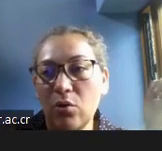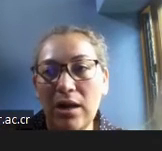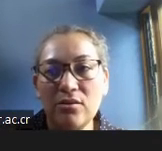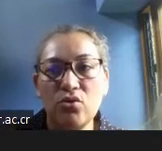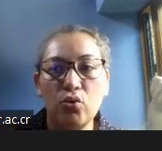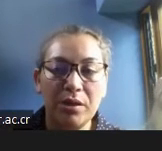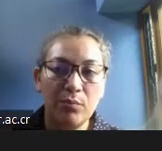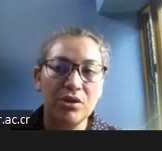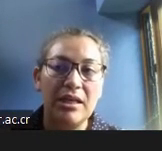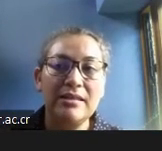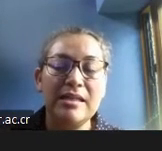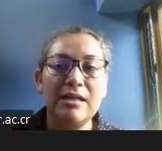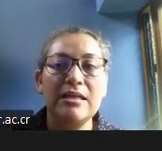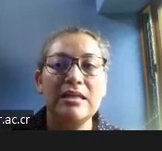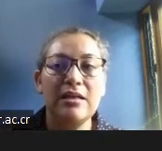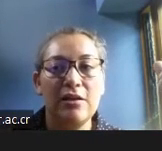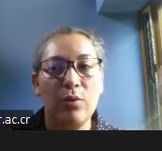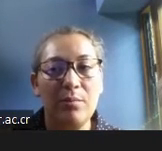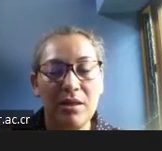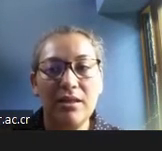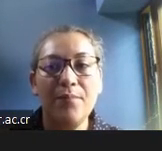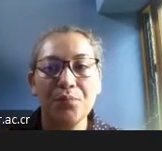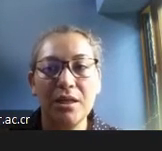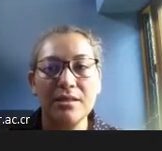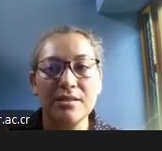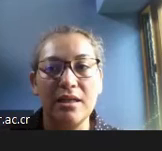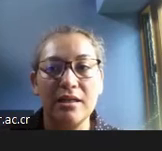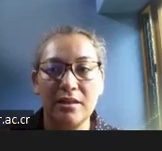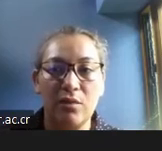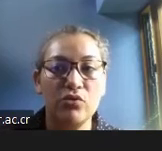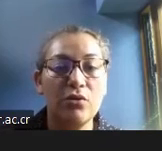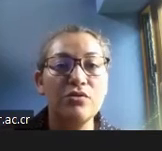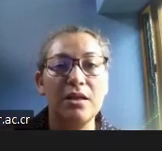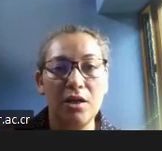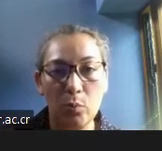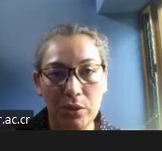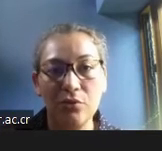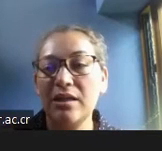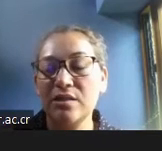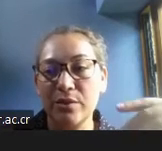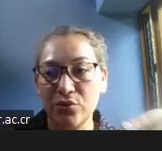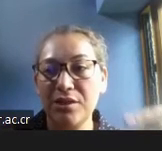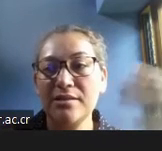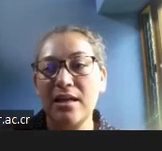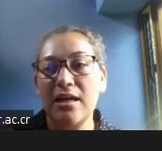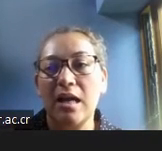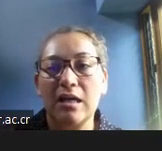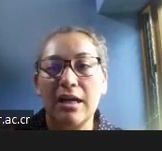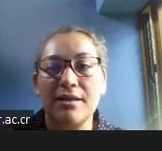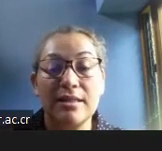Un tema igual súper importante y igualmente en el que tenemos que considerar la opinión de las